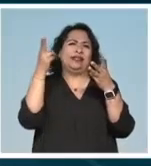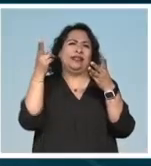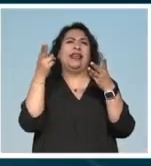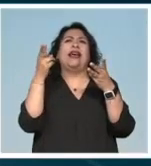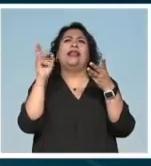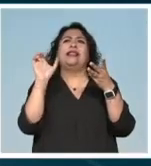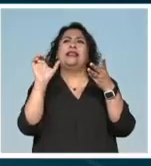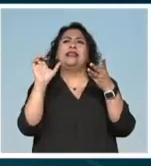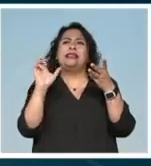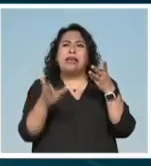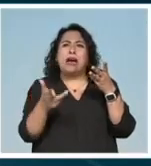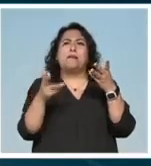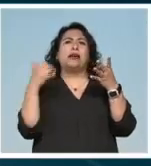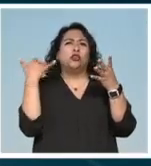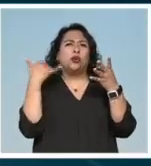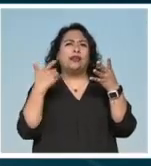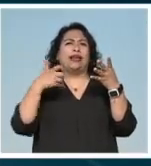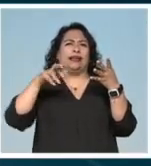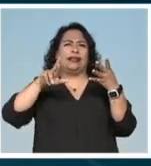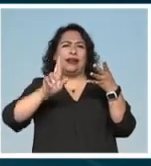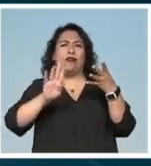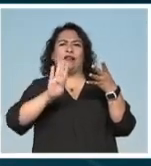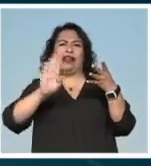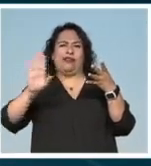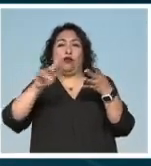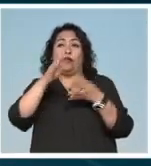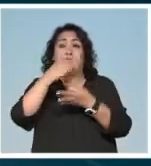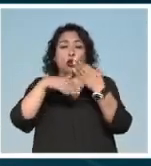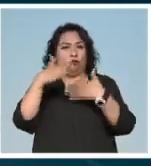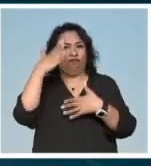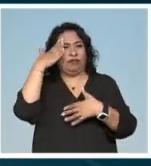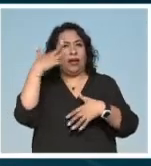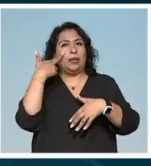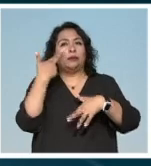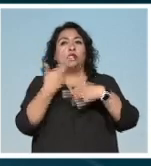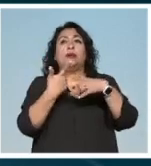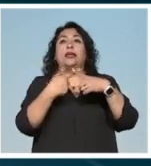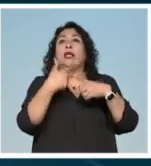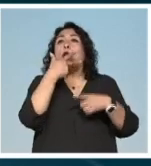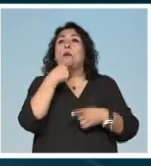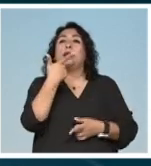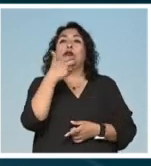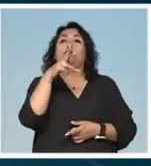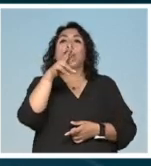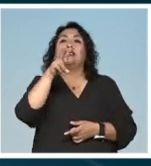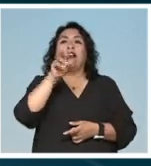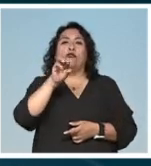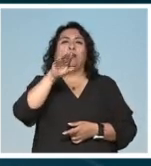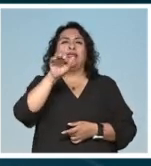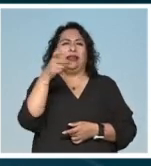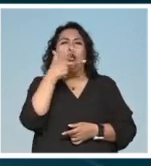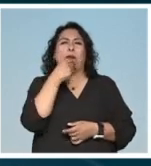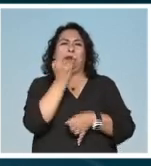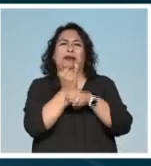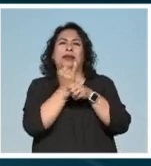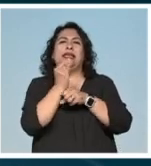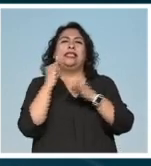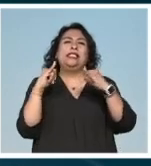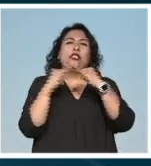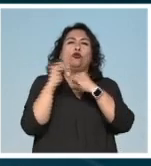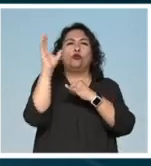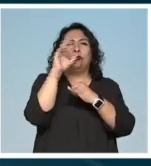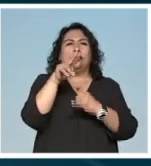como Chiapas, Yucatán, Quintana Roo y Baja California, todos encabezados por Gustavo Medina Tanco, investigador del Instituto de Ciencias